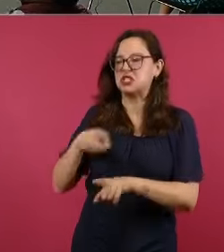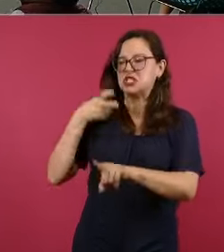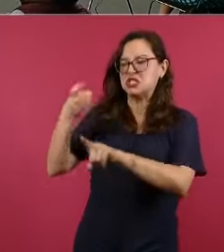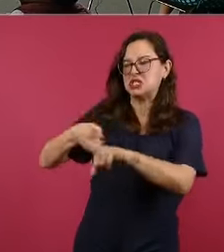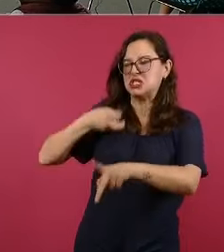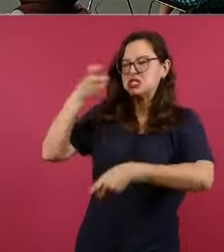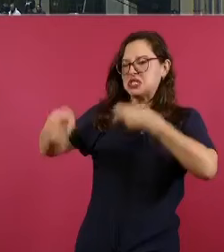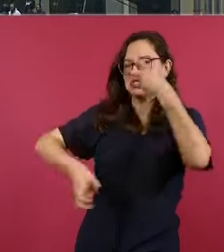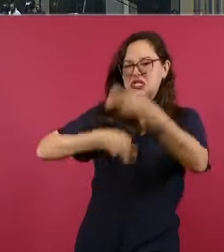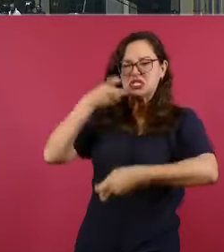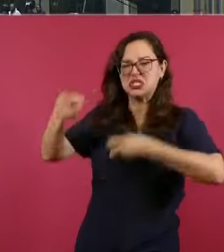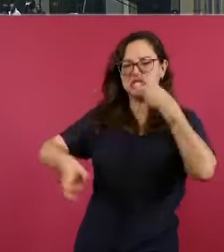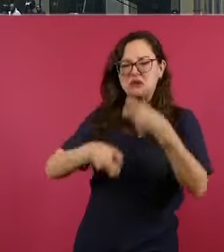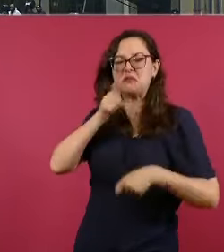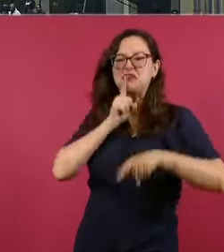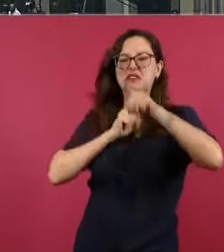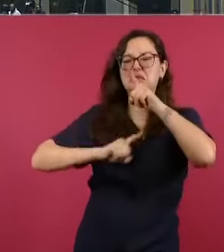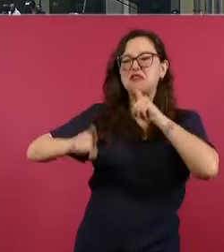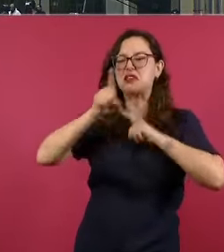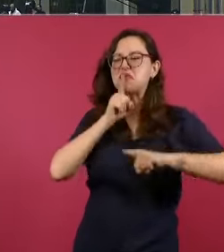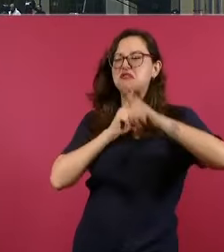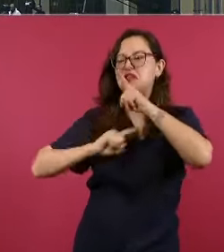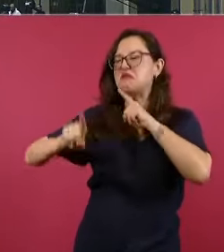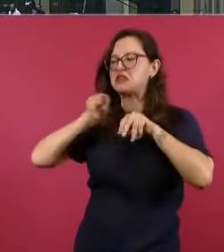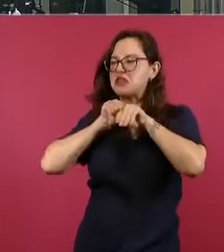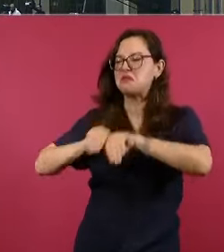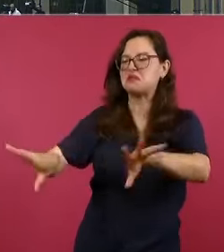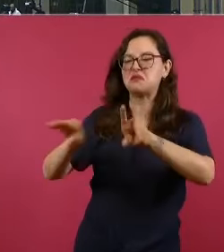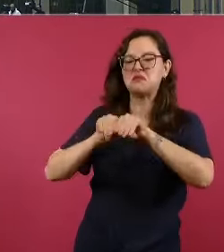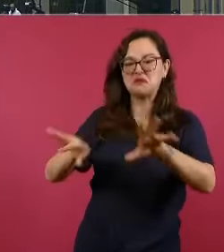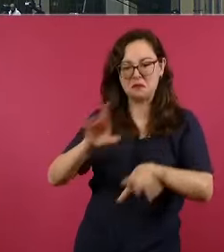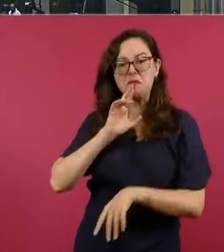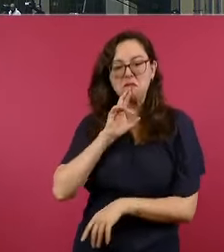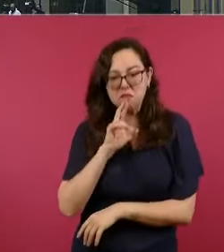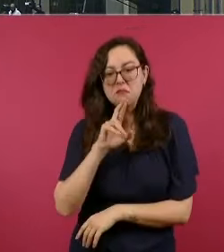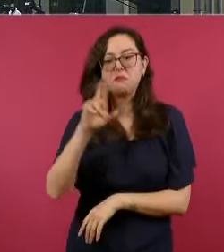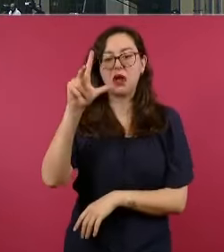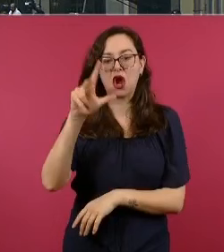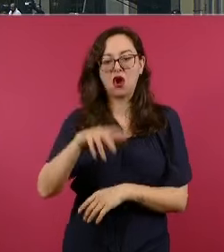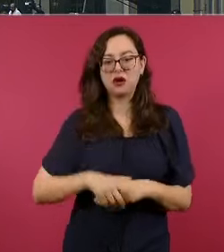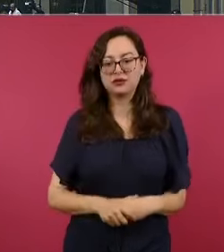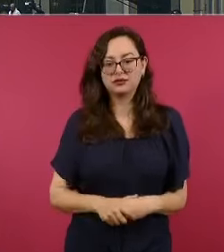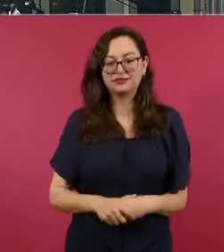todo es es muy bien